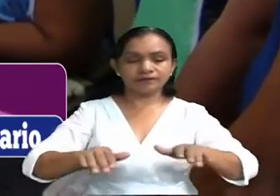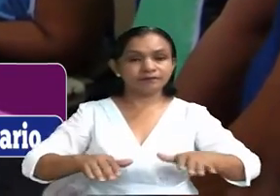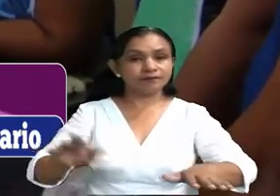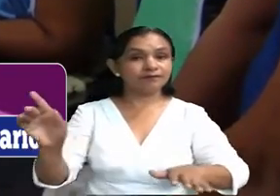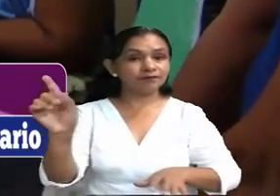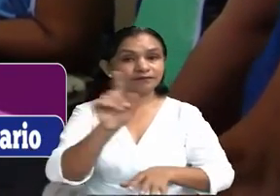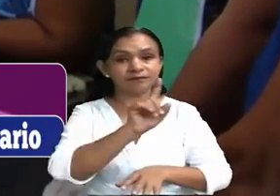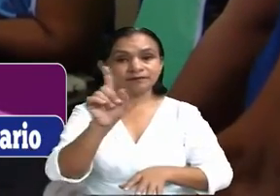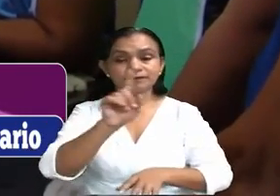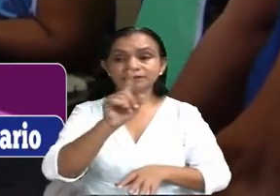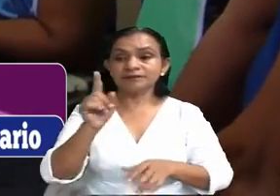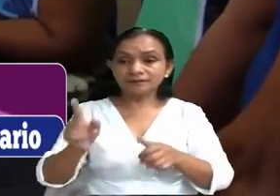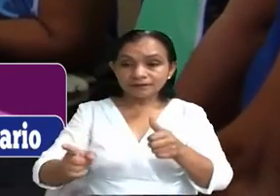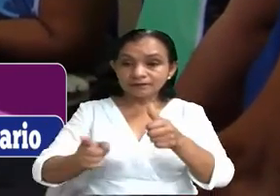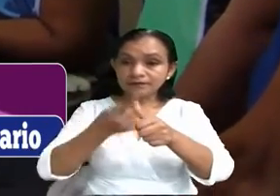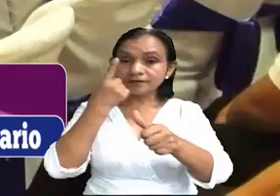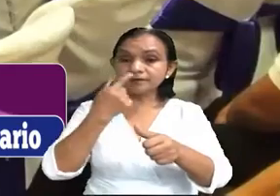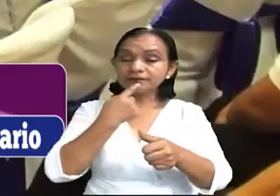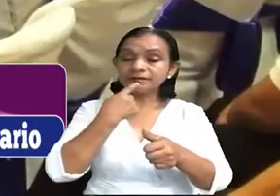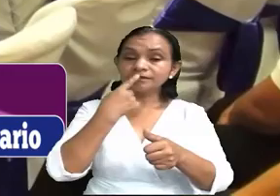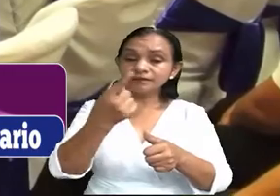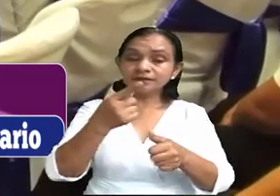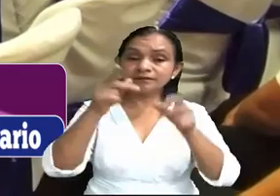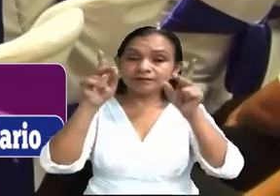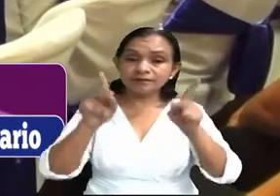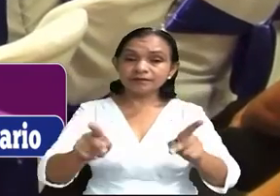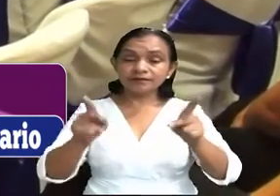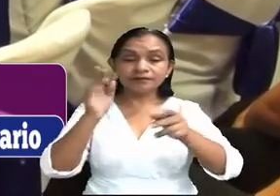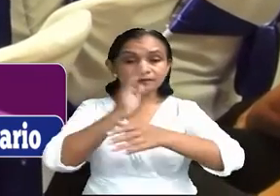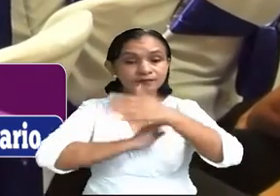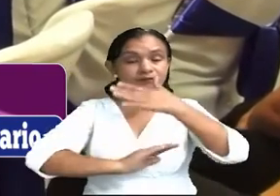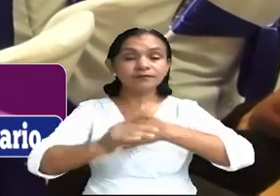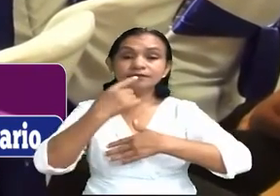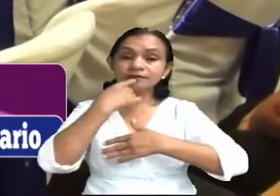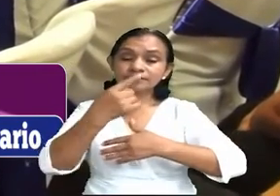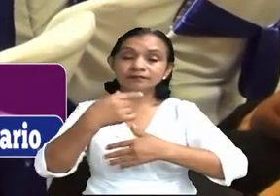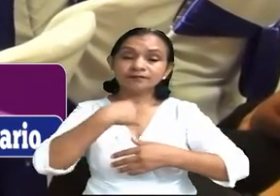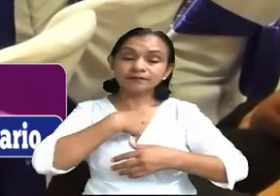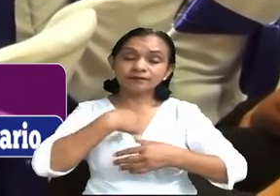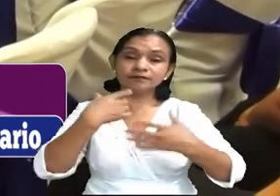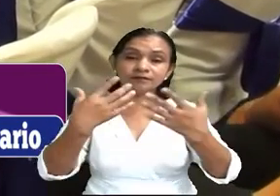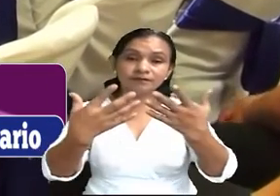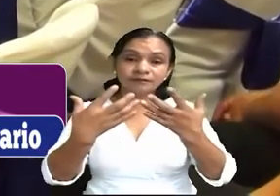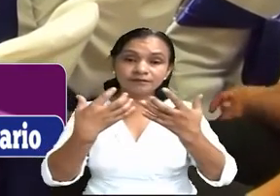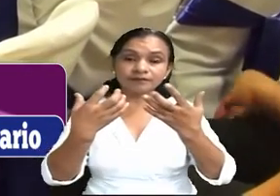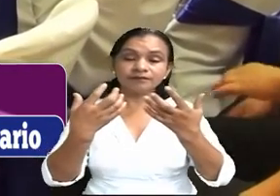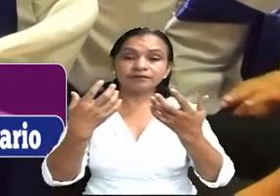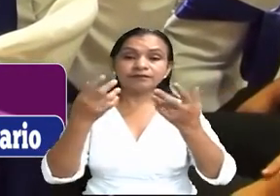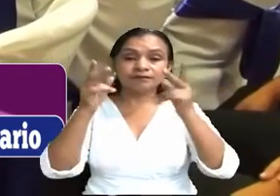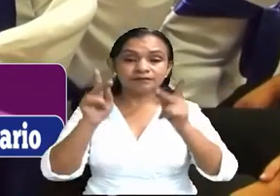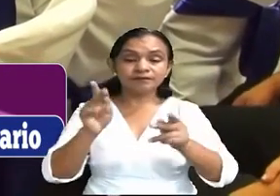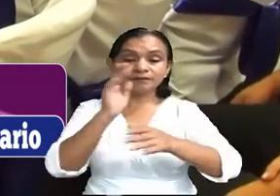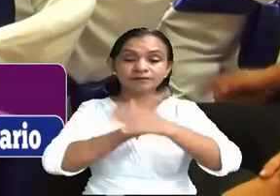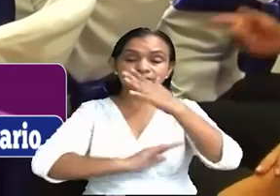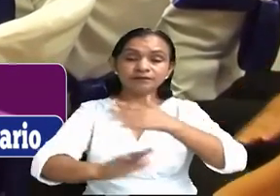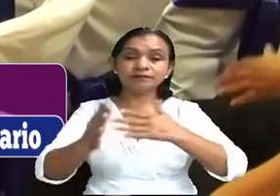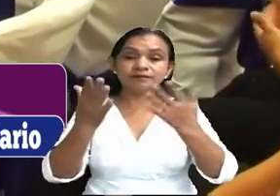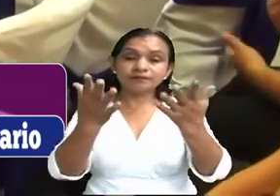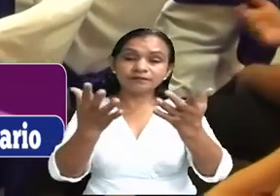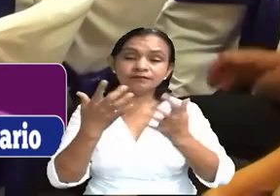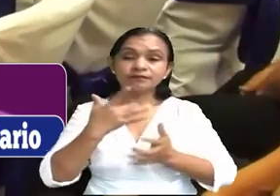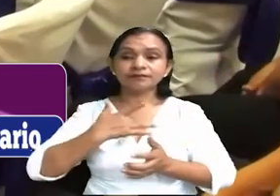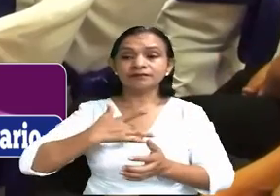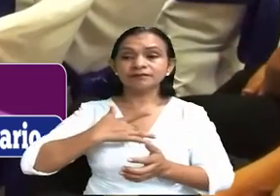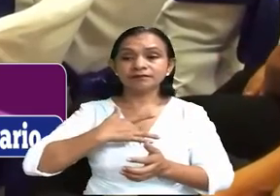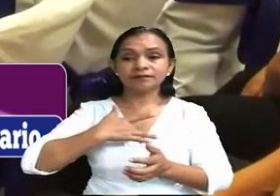ruedas. Lo primero que se expresa en estos estudios cuando se aborda a la persona con discapacidad es que su mayor necesidad